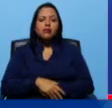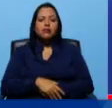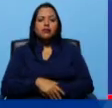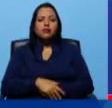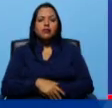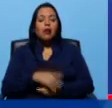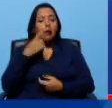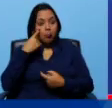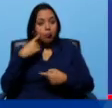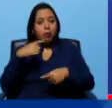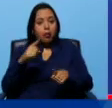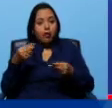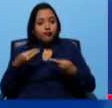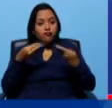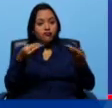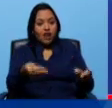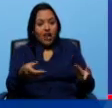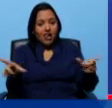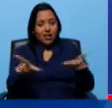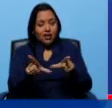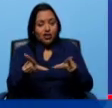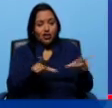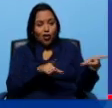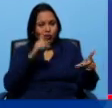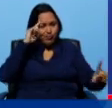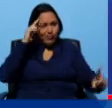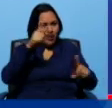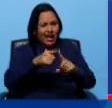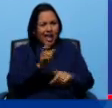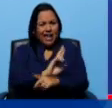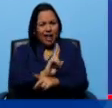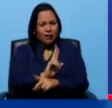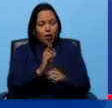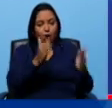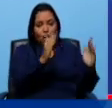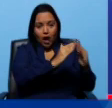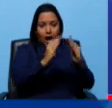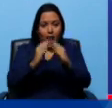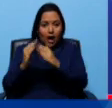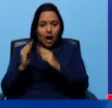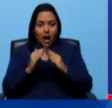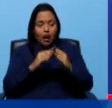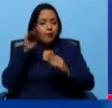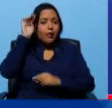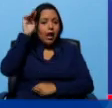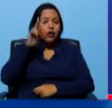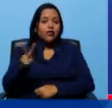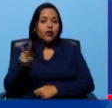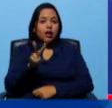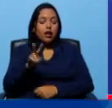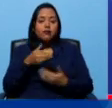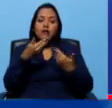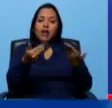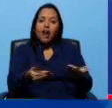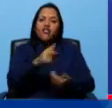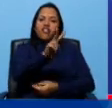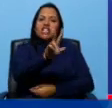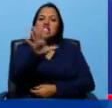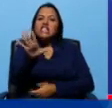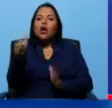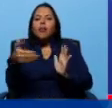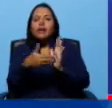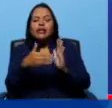por lo menos, entregar de manera directa, acelerar la entrega de viviendas para el magisterio y entregar por lo menos